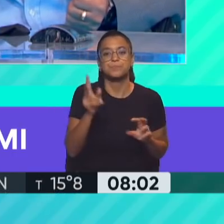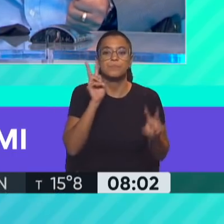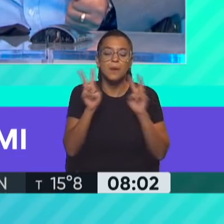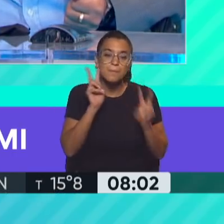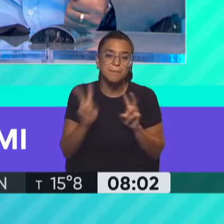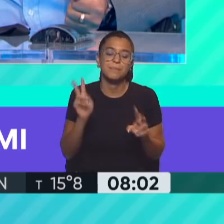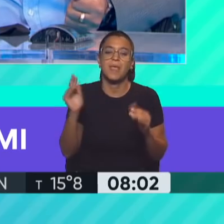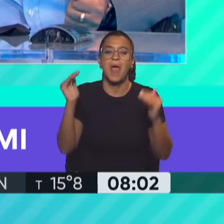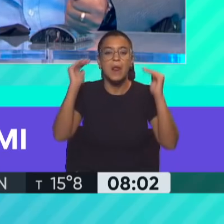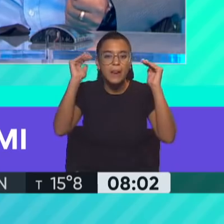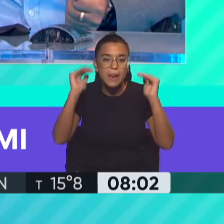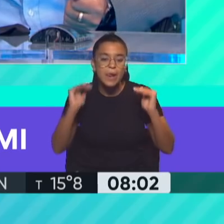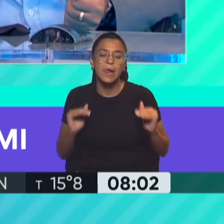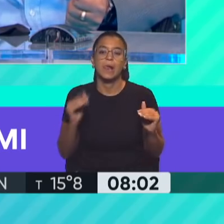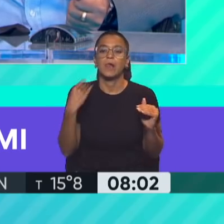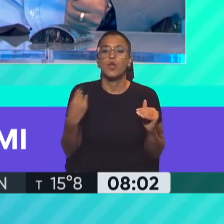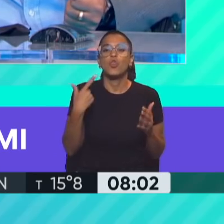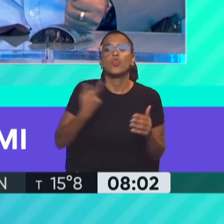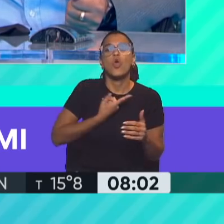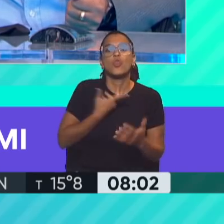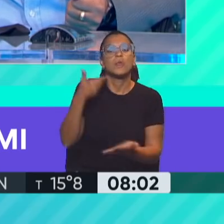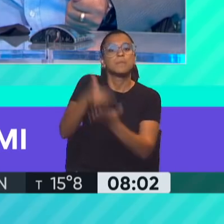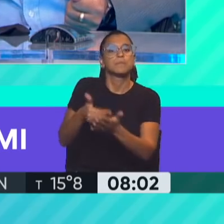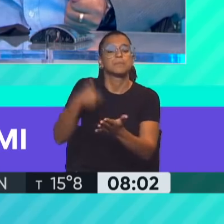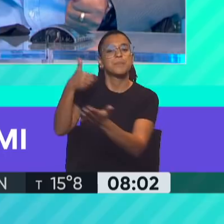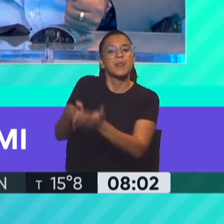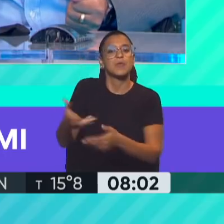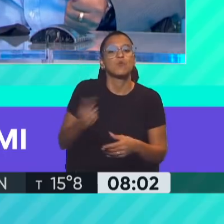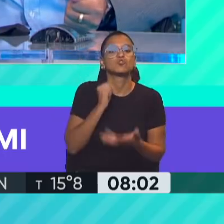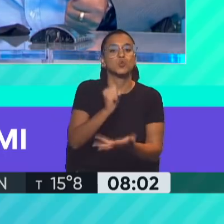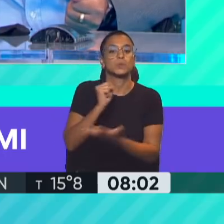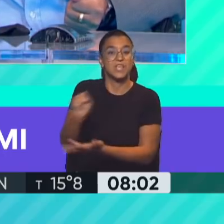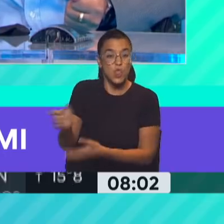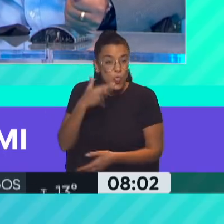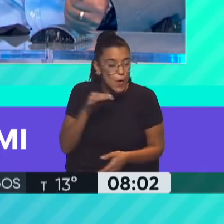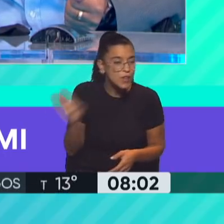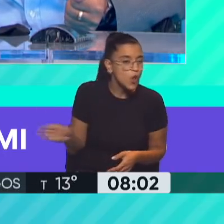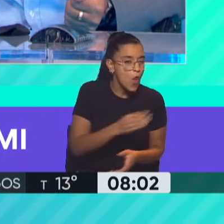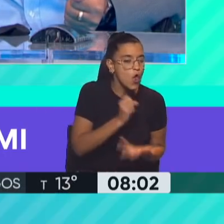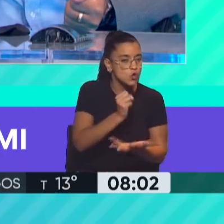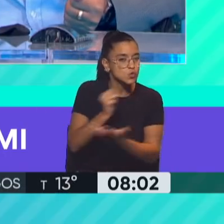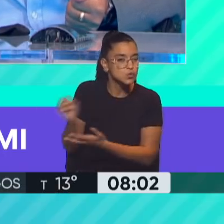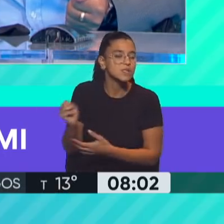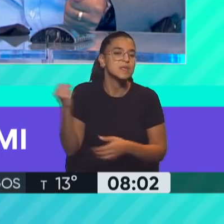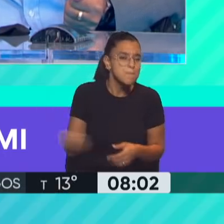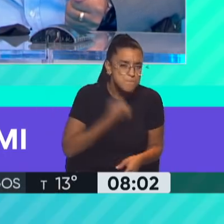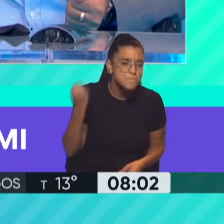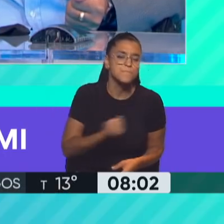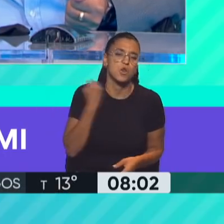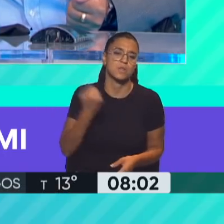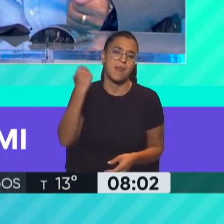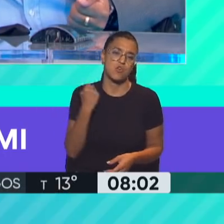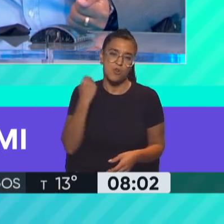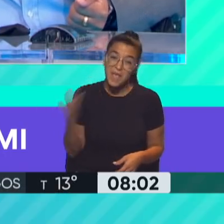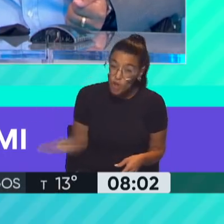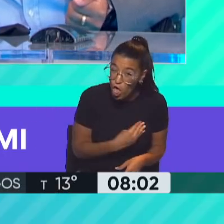línea por línea a donde invertimos con subsidios y si realmente todos esos subsidios son importantes para la economía